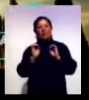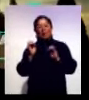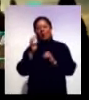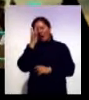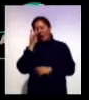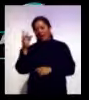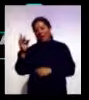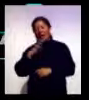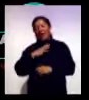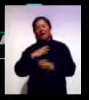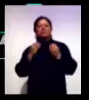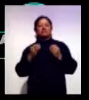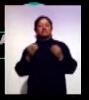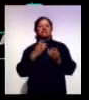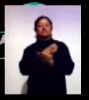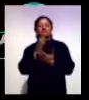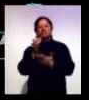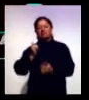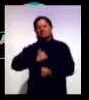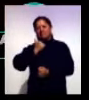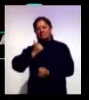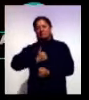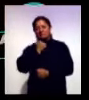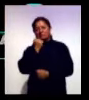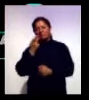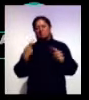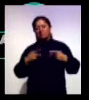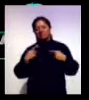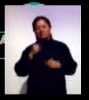Hay muchos que se aprovechan de los inocentes.